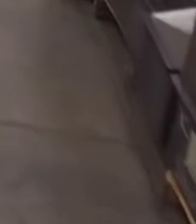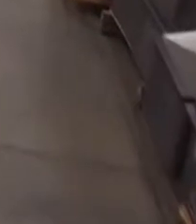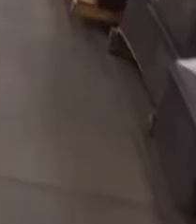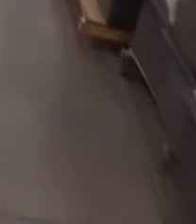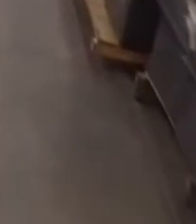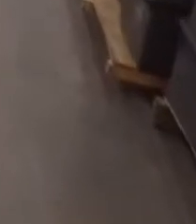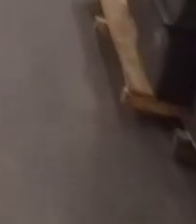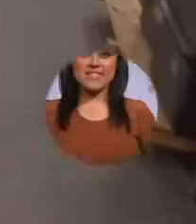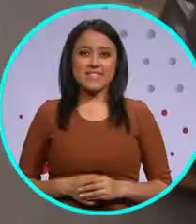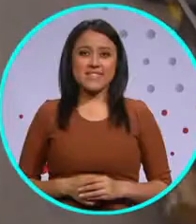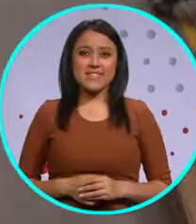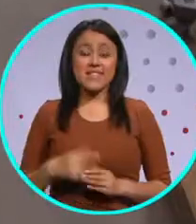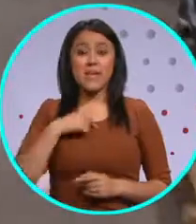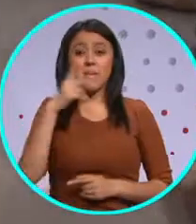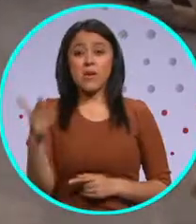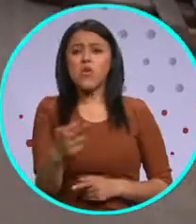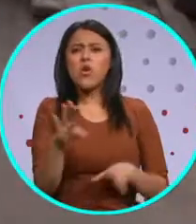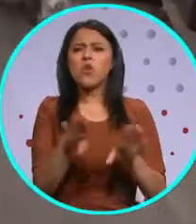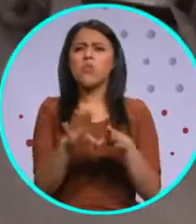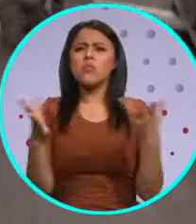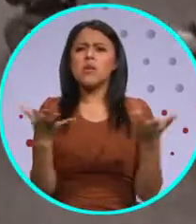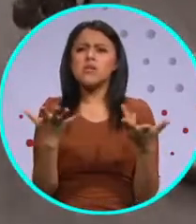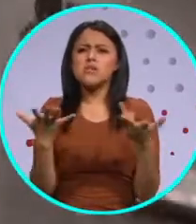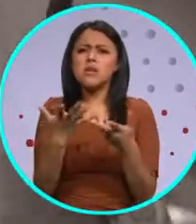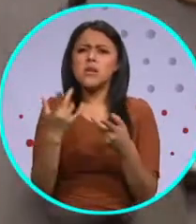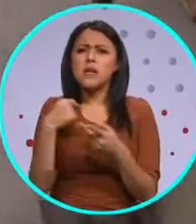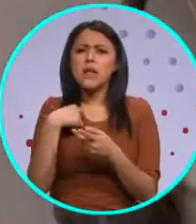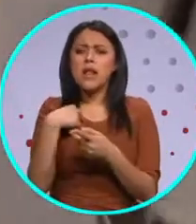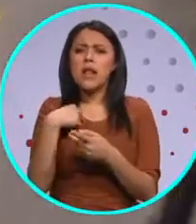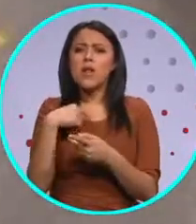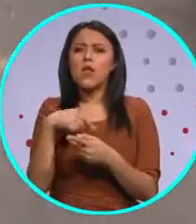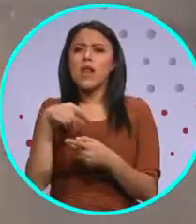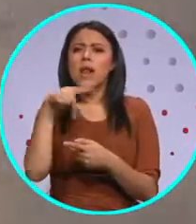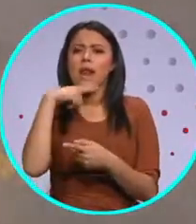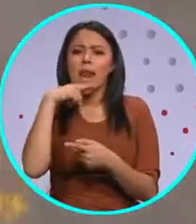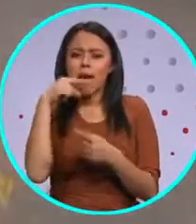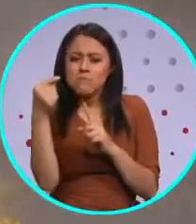pregunto alguna vez un día